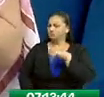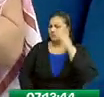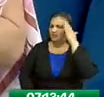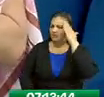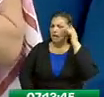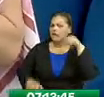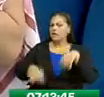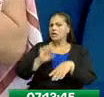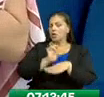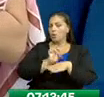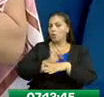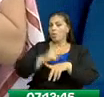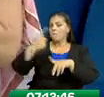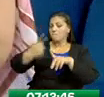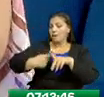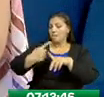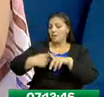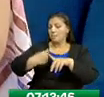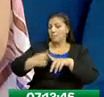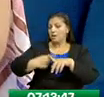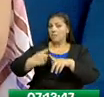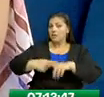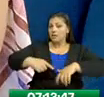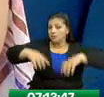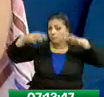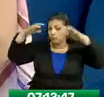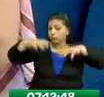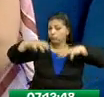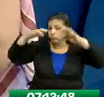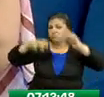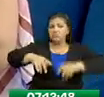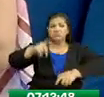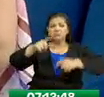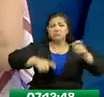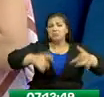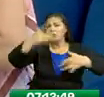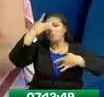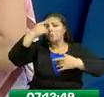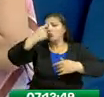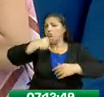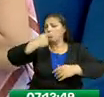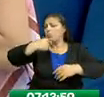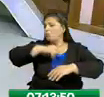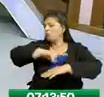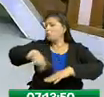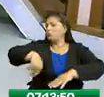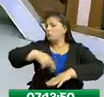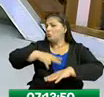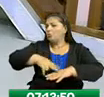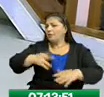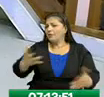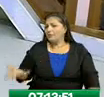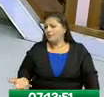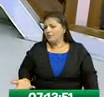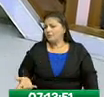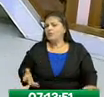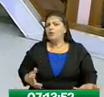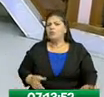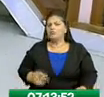son muy comunes este tipo de afecciones respiratorias, pasan a convertirse a un coronavirus? Muy importante esa